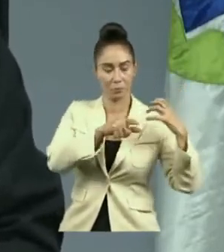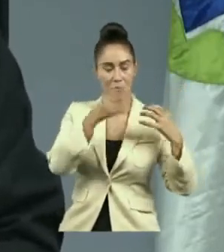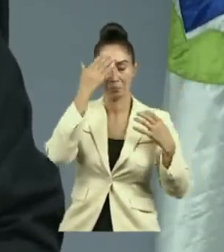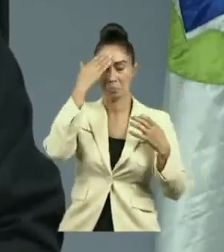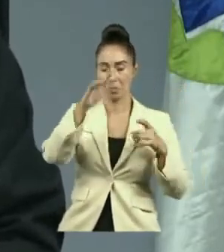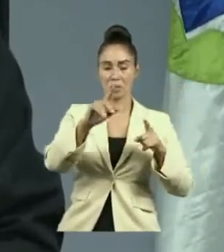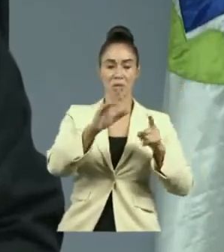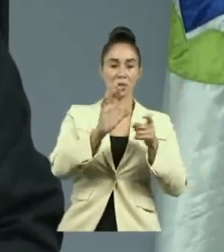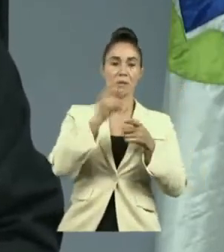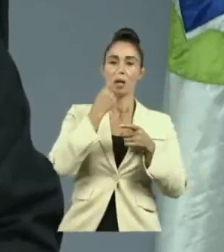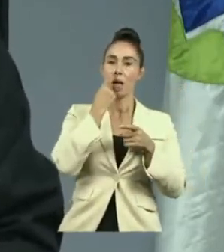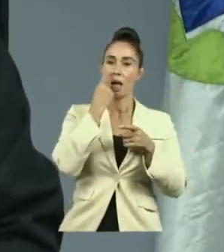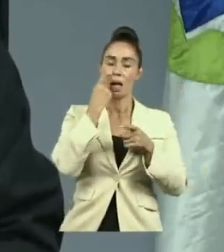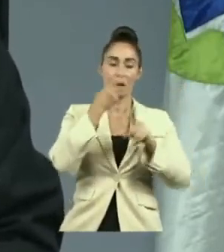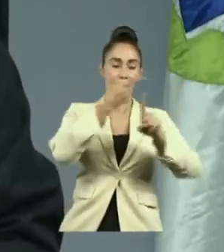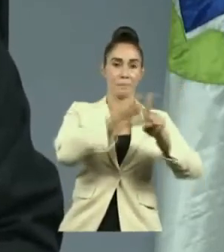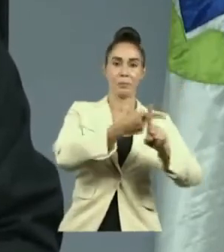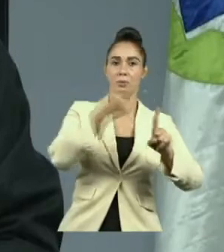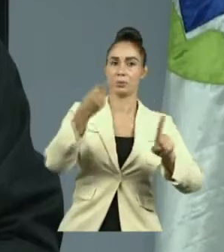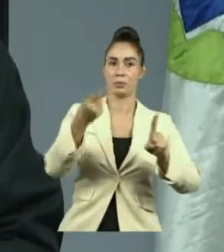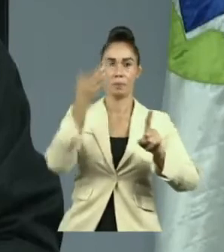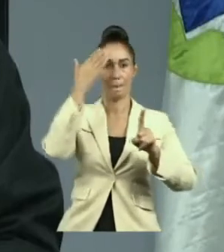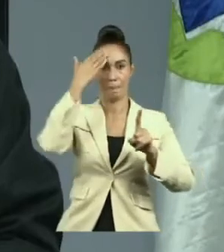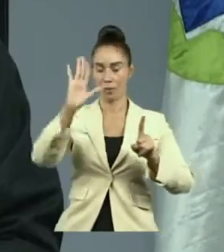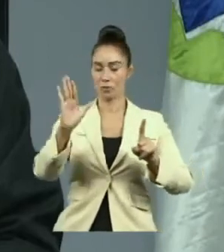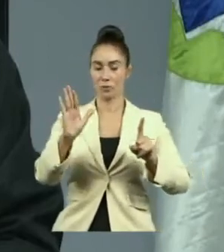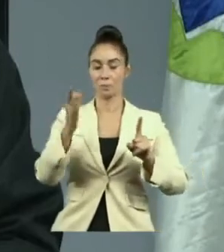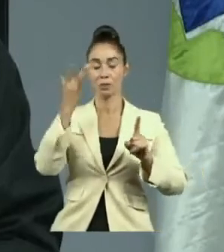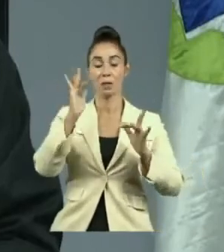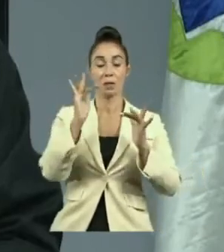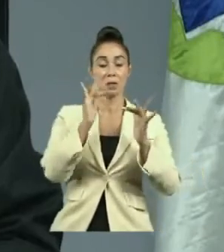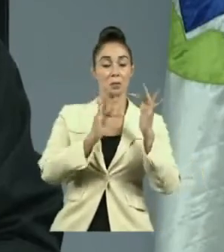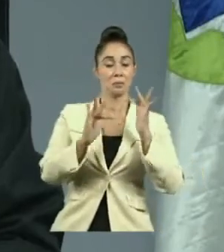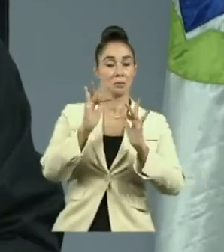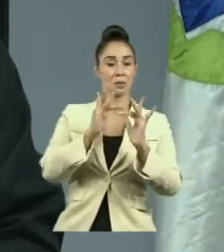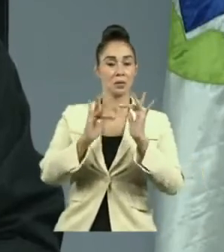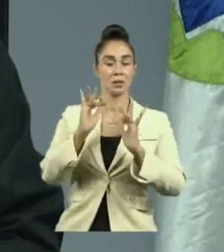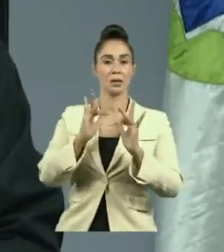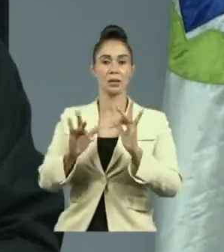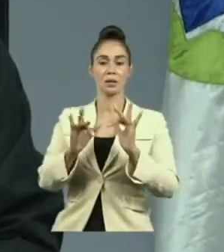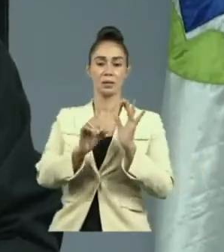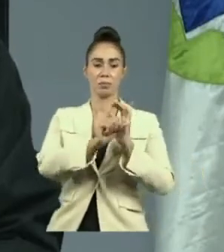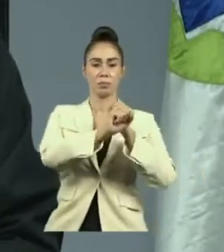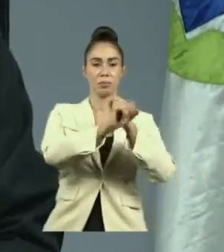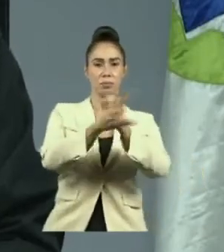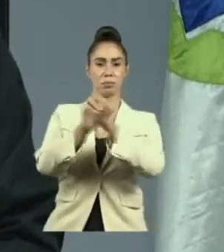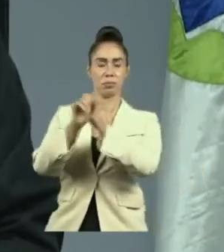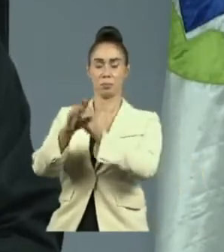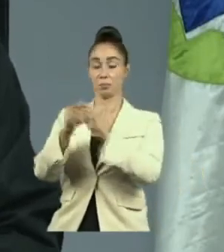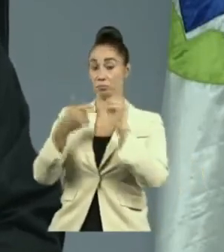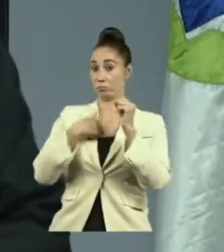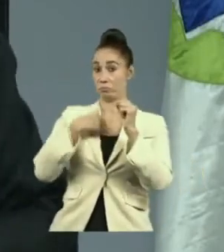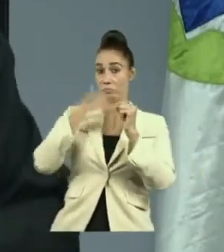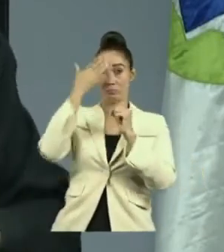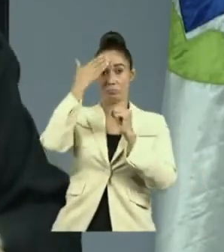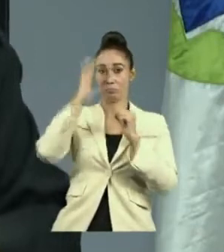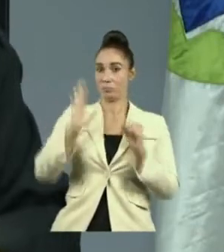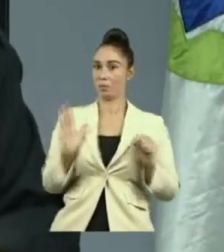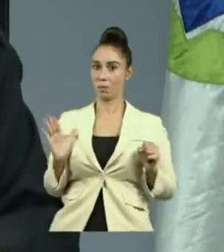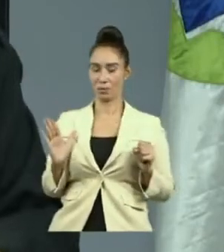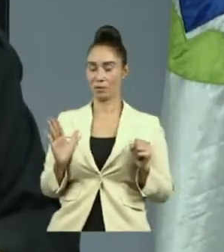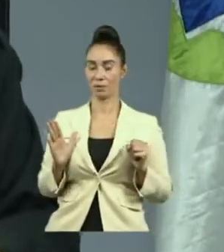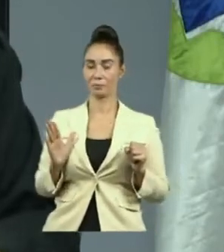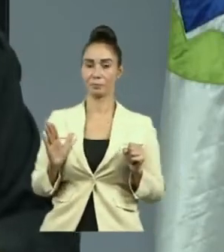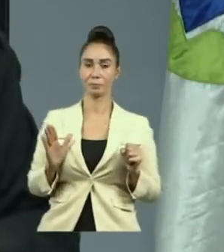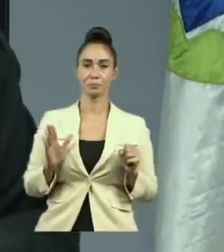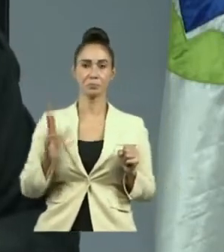y sé que en las redes sociales se ha estado difundiendo la especie pues no lo sé cómo nos responde